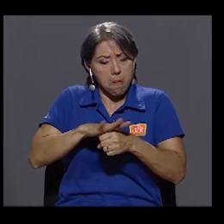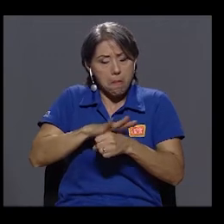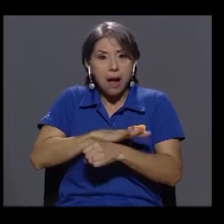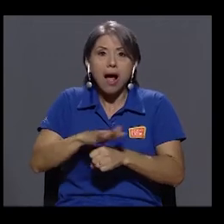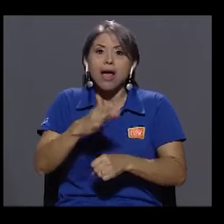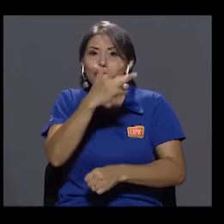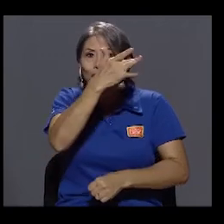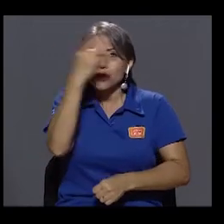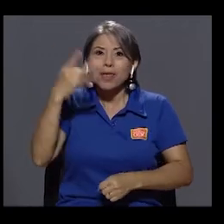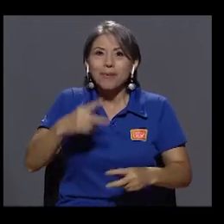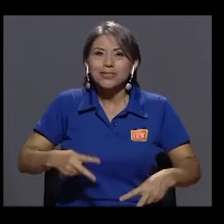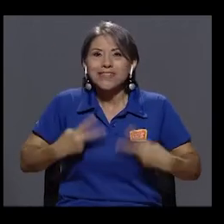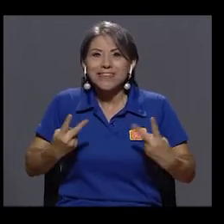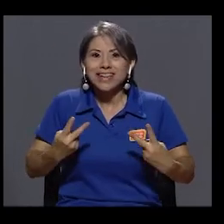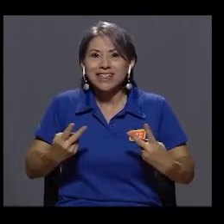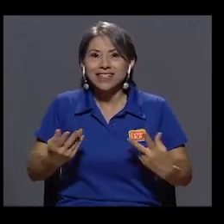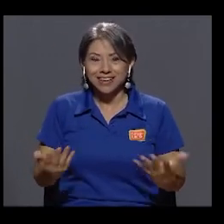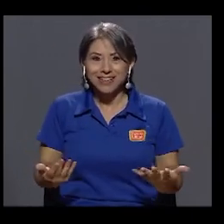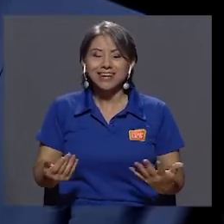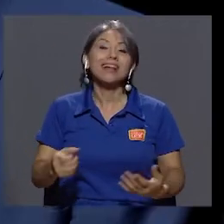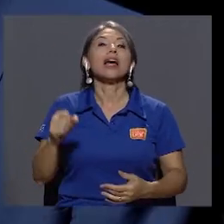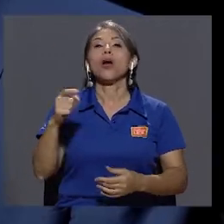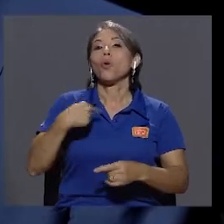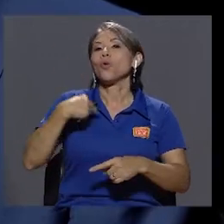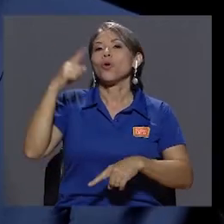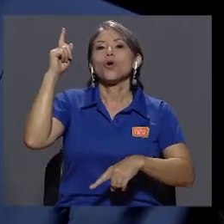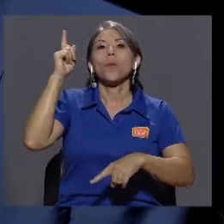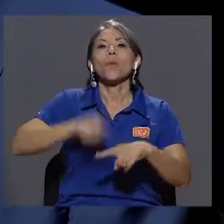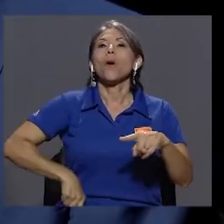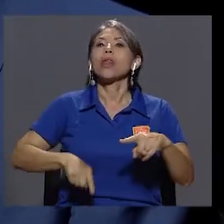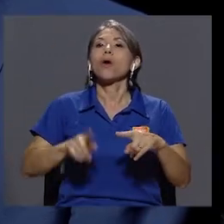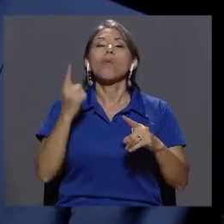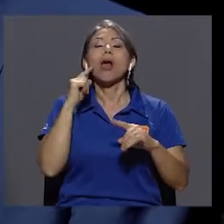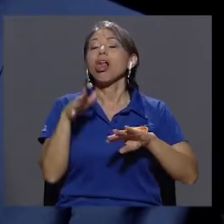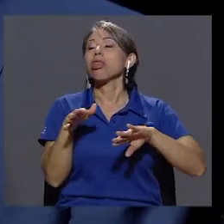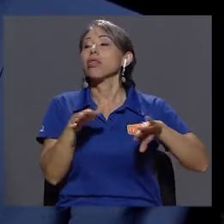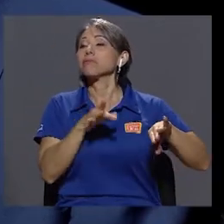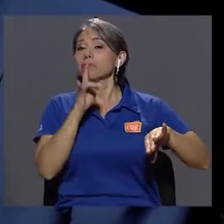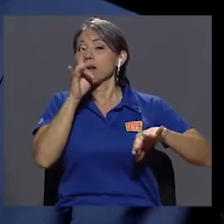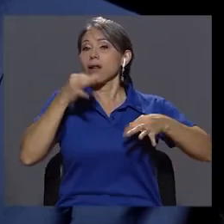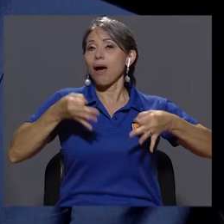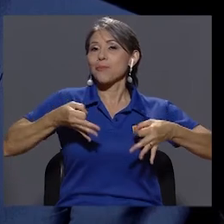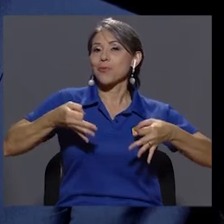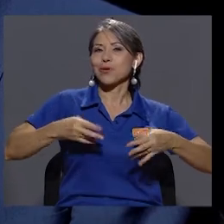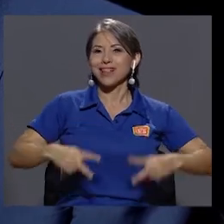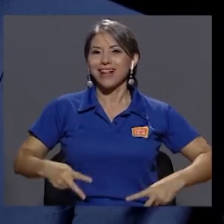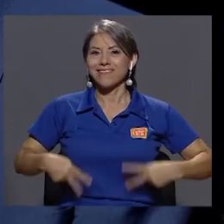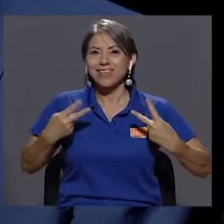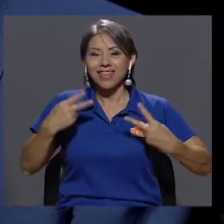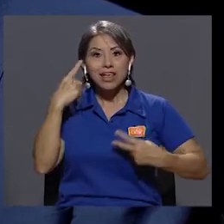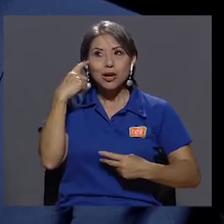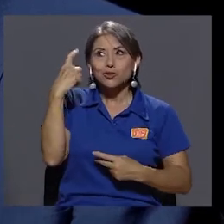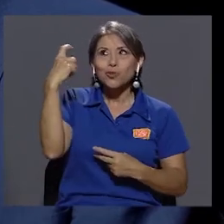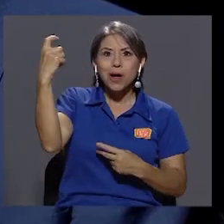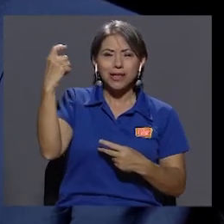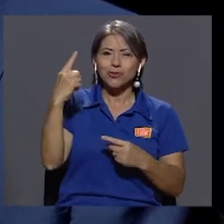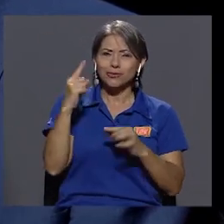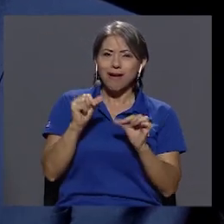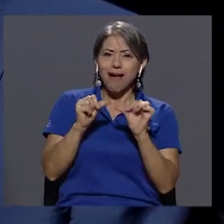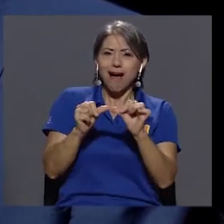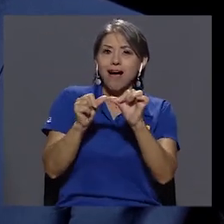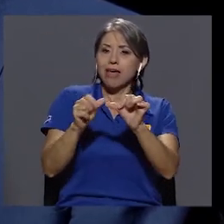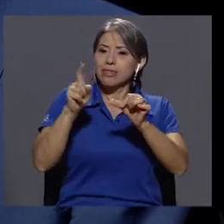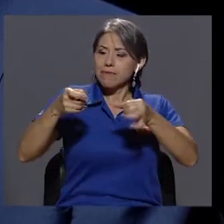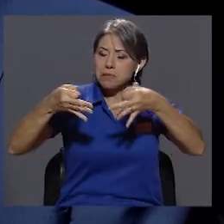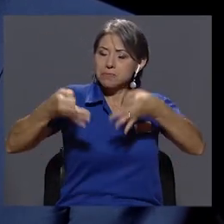vivir entonces yo les estaba hablando de que uno no puede perder el glamour de la vida y los sueños y tiene que mantener la